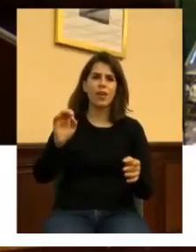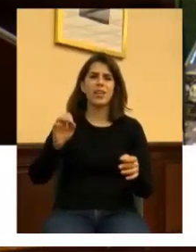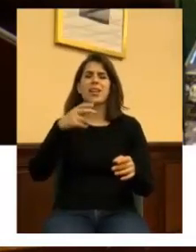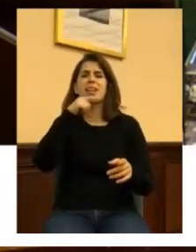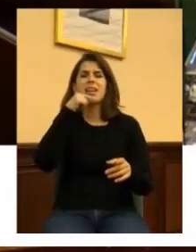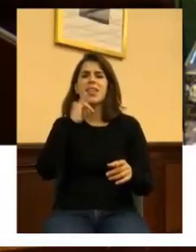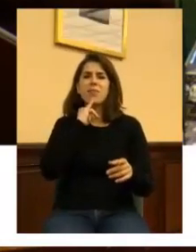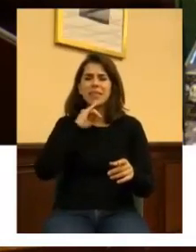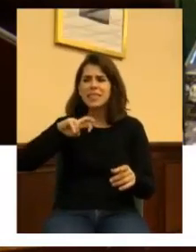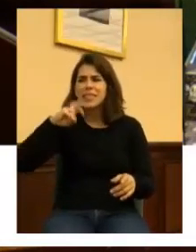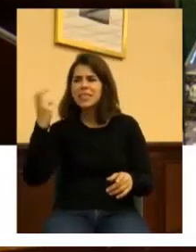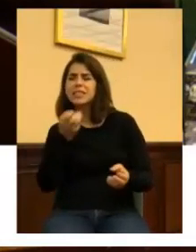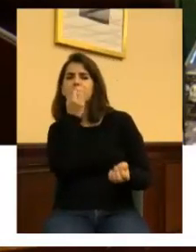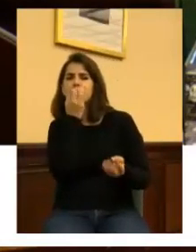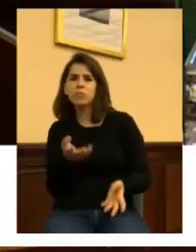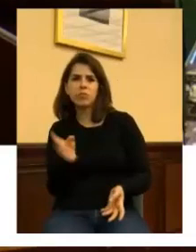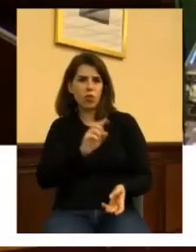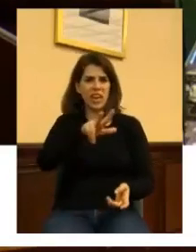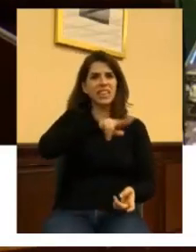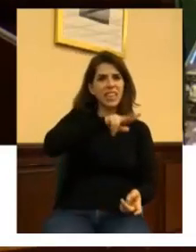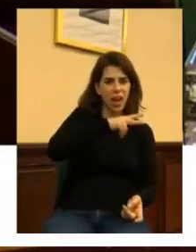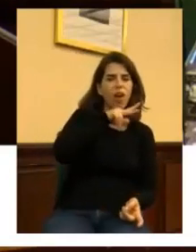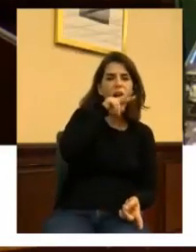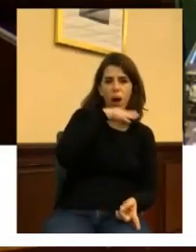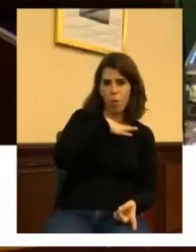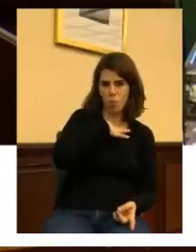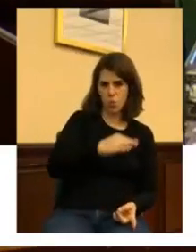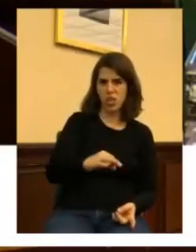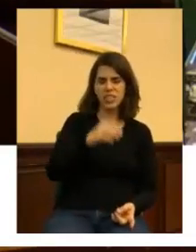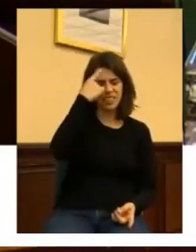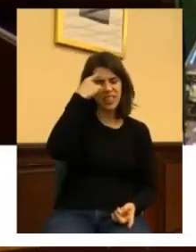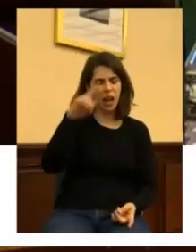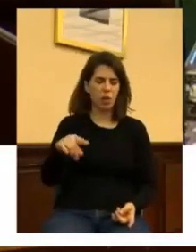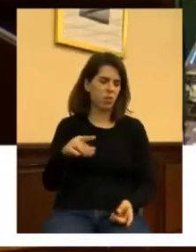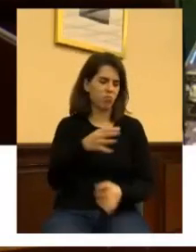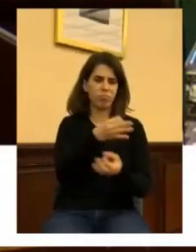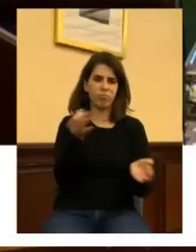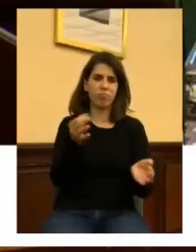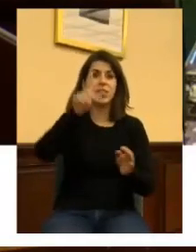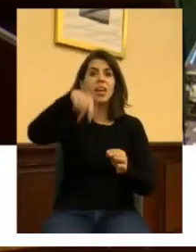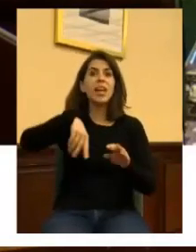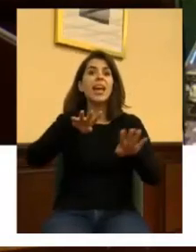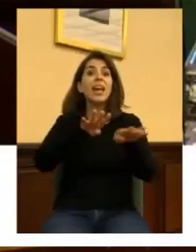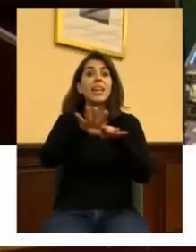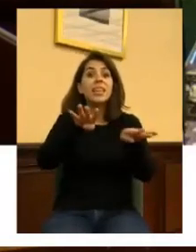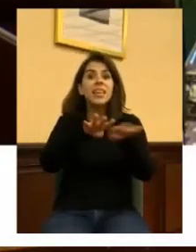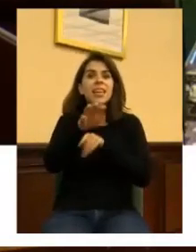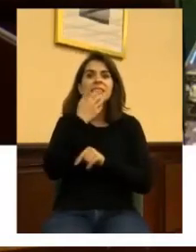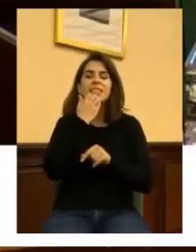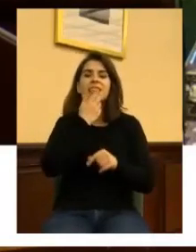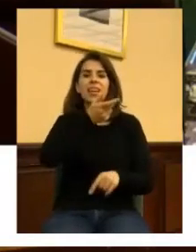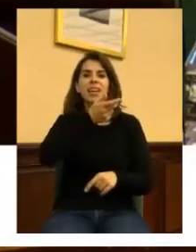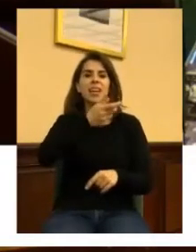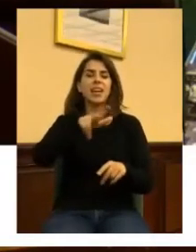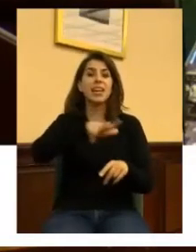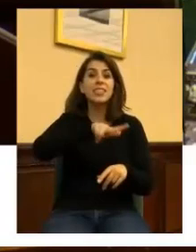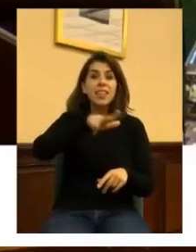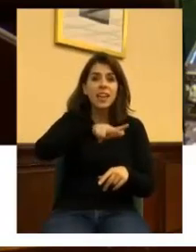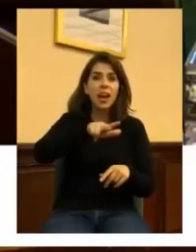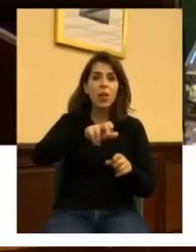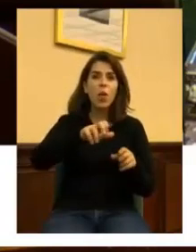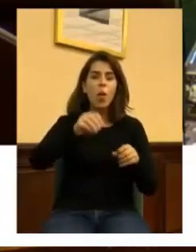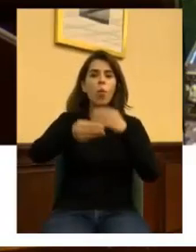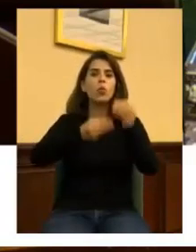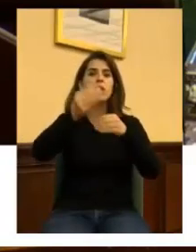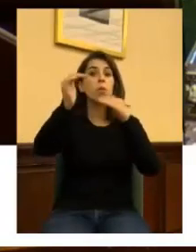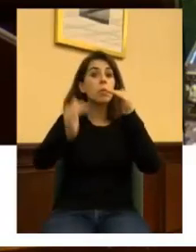que manejamos el castellano. Y luego llama la atención esta crítica cuando donde menos vehicular es el castellano es en la Comunidad de